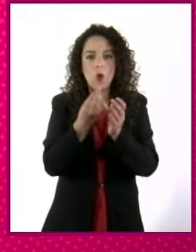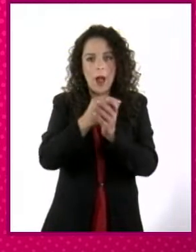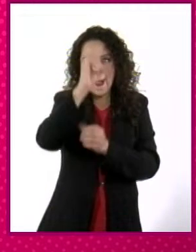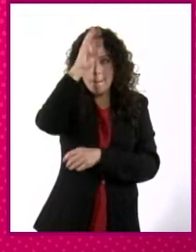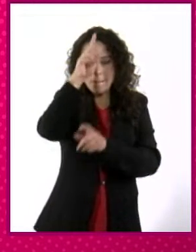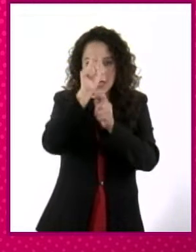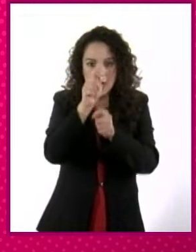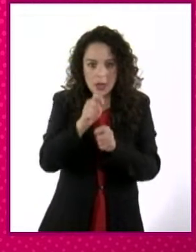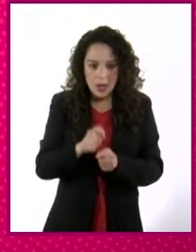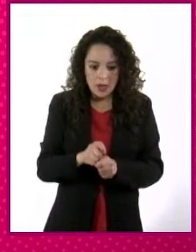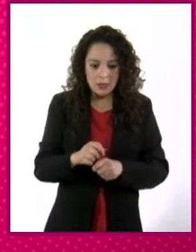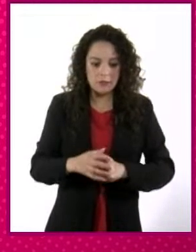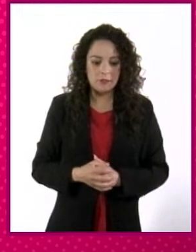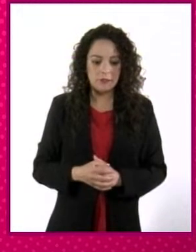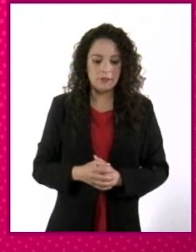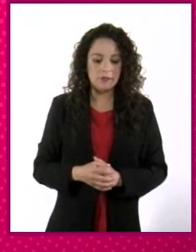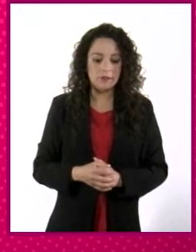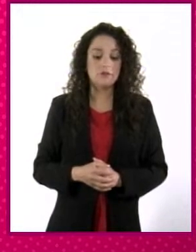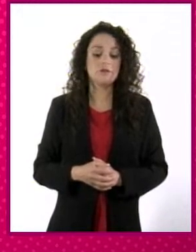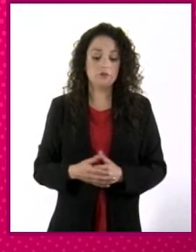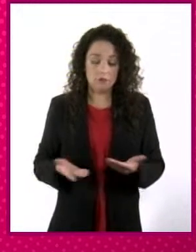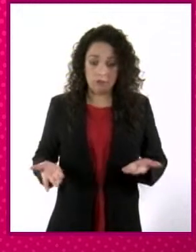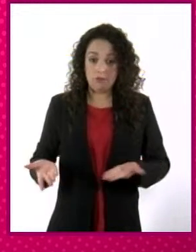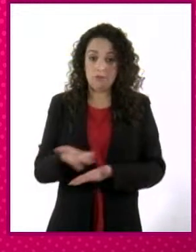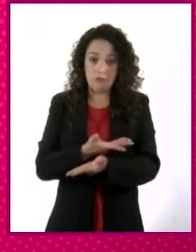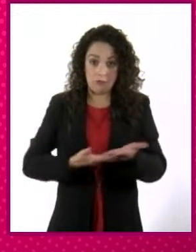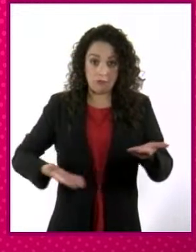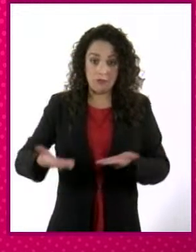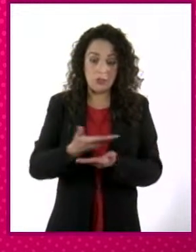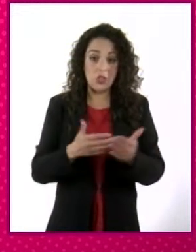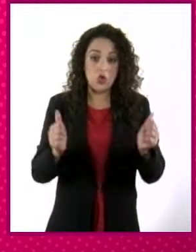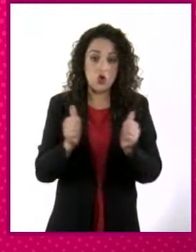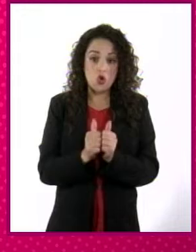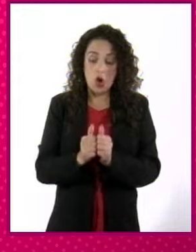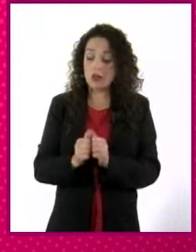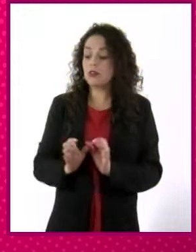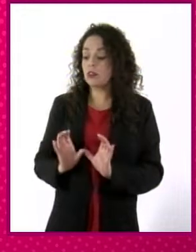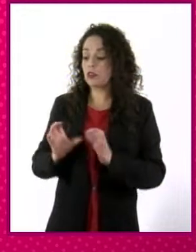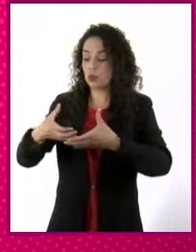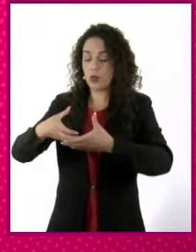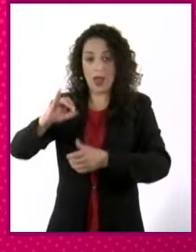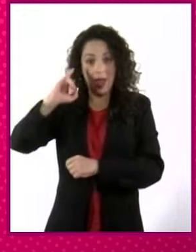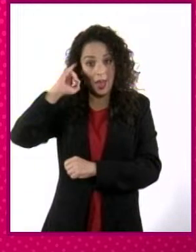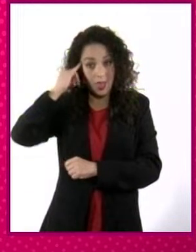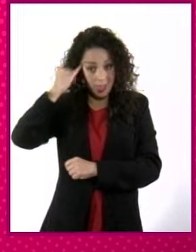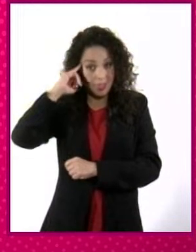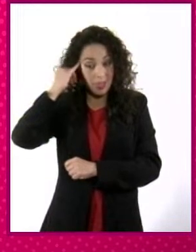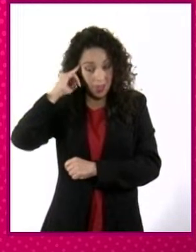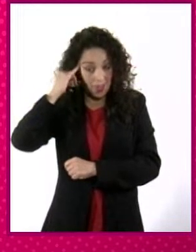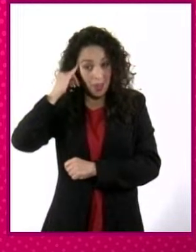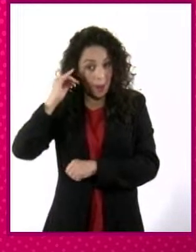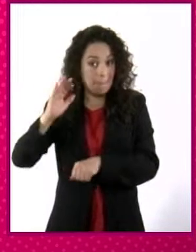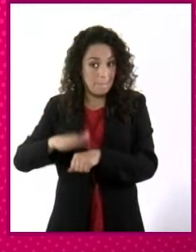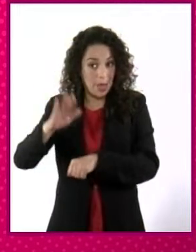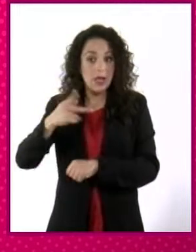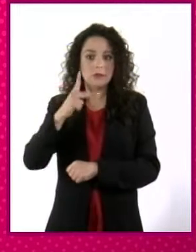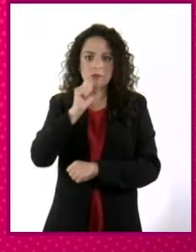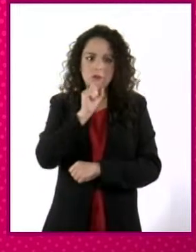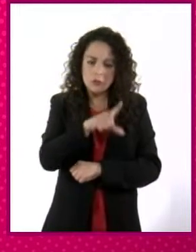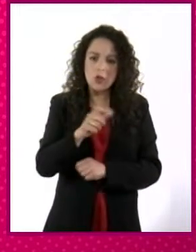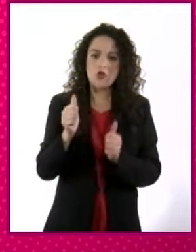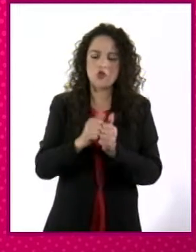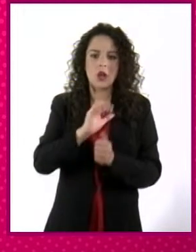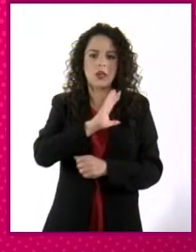tuvieron relaciones y convivencia fundamentalmente con los grupos indígenas, pero también con españoles,